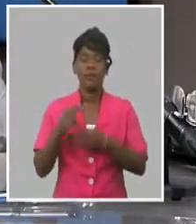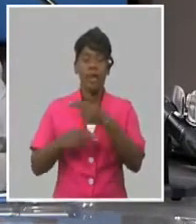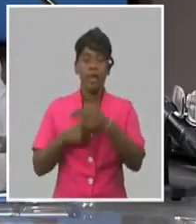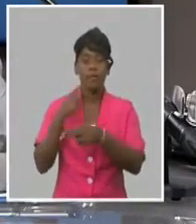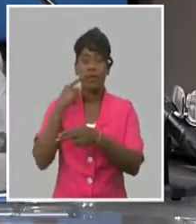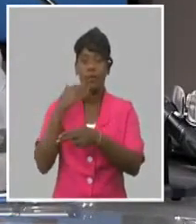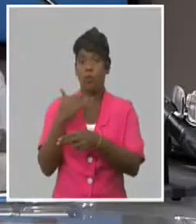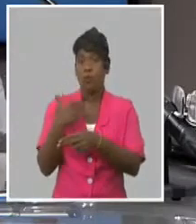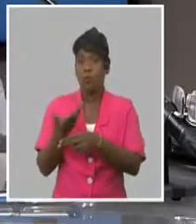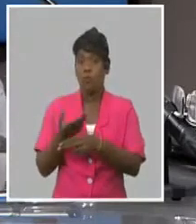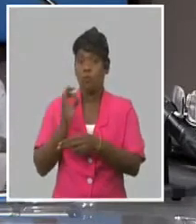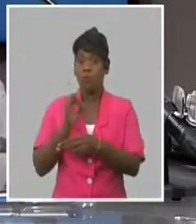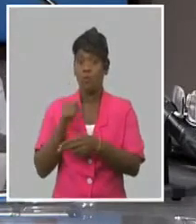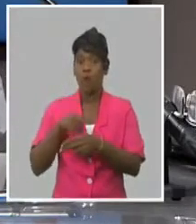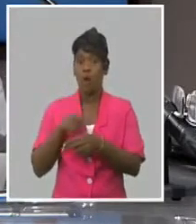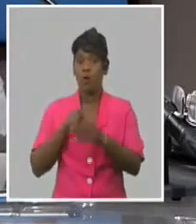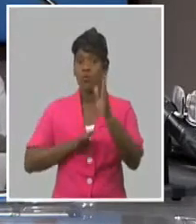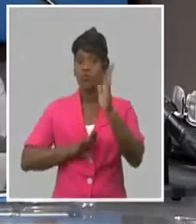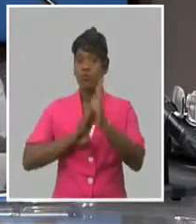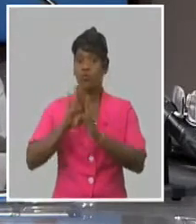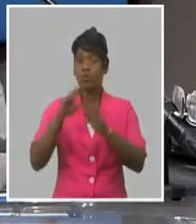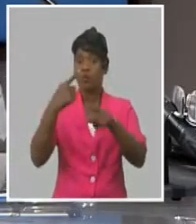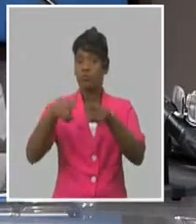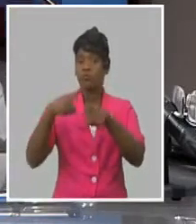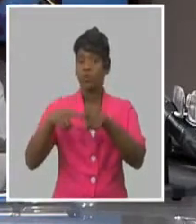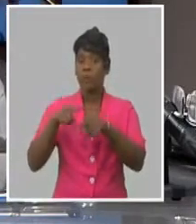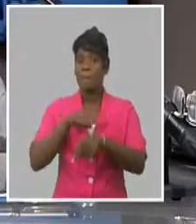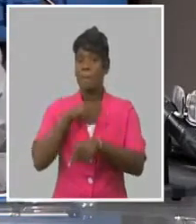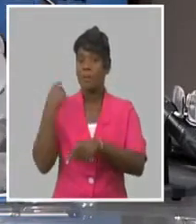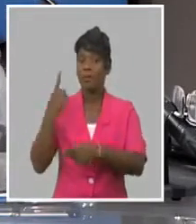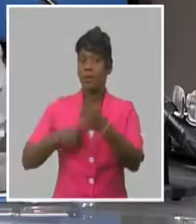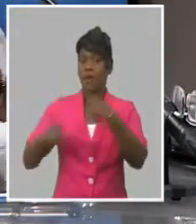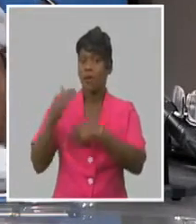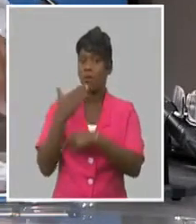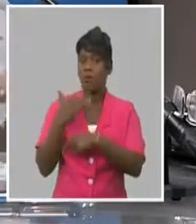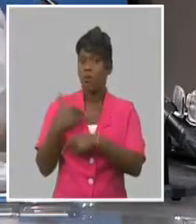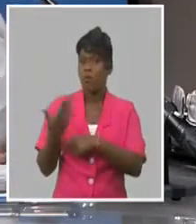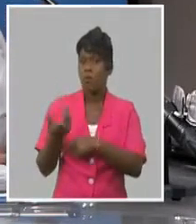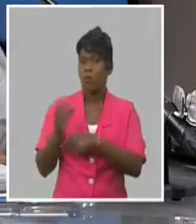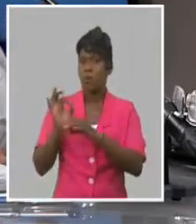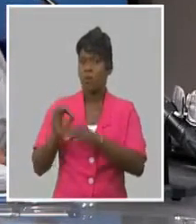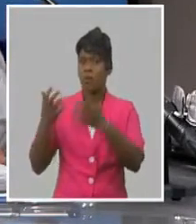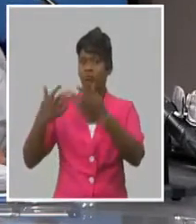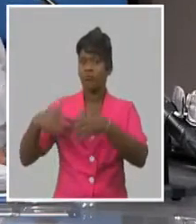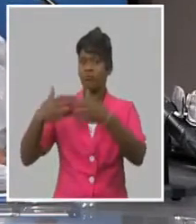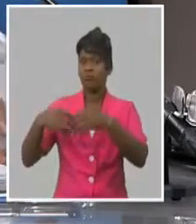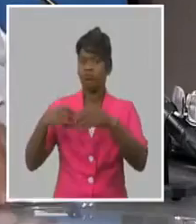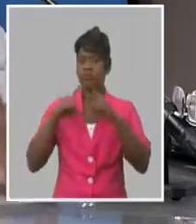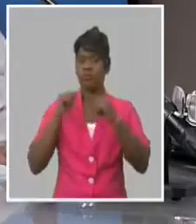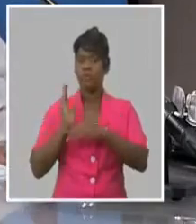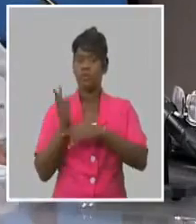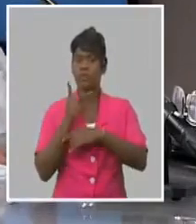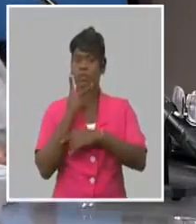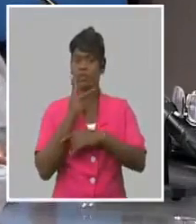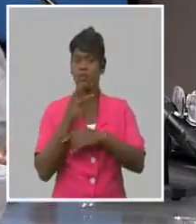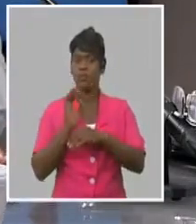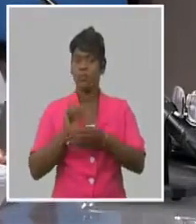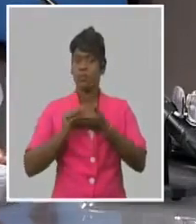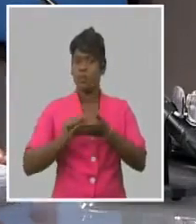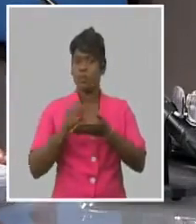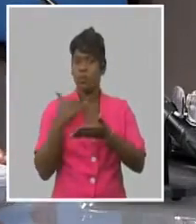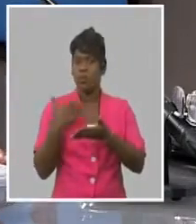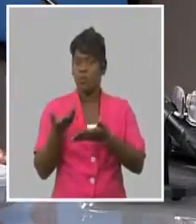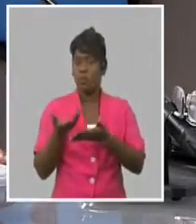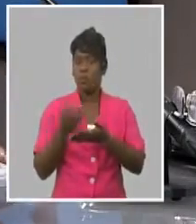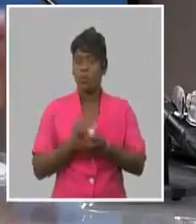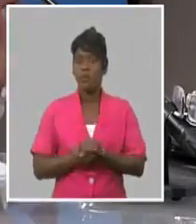ambiente de devaluación y un grupo importante se viera pérdida. Entonces, en el comercio, el nuevo precio